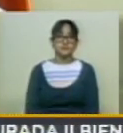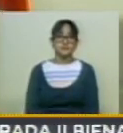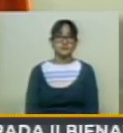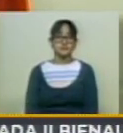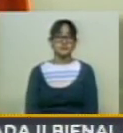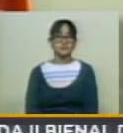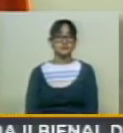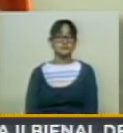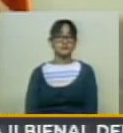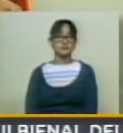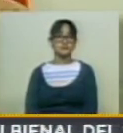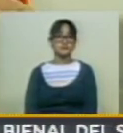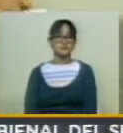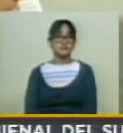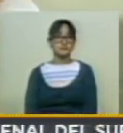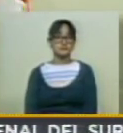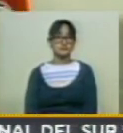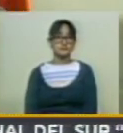tenemos,